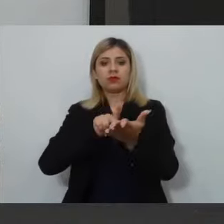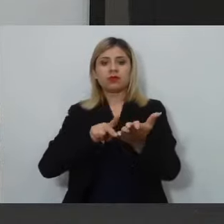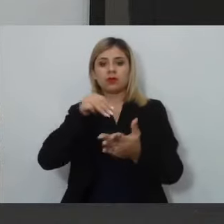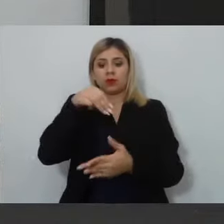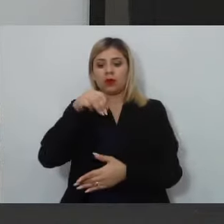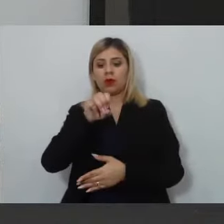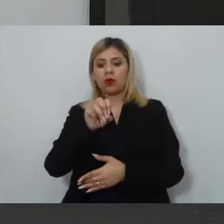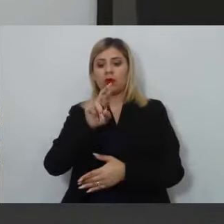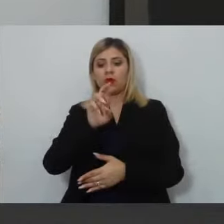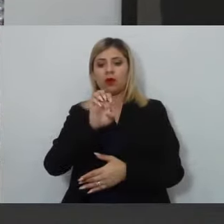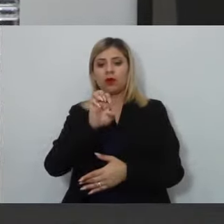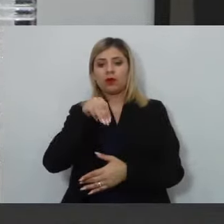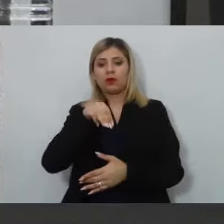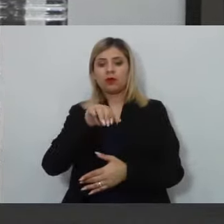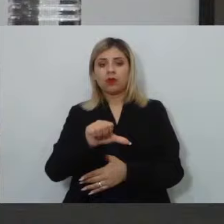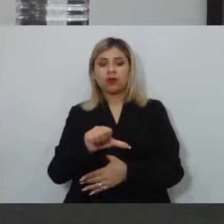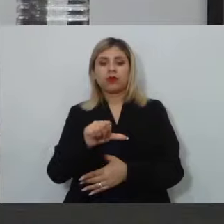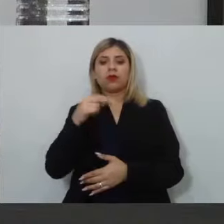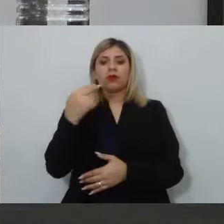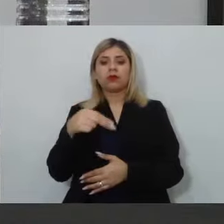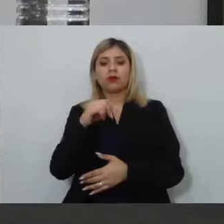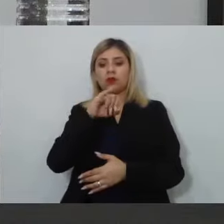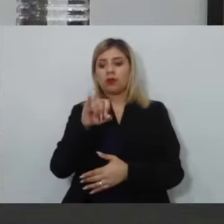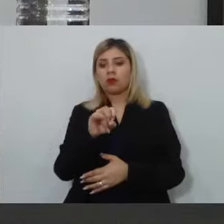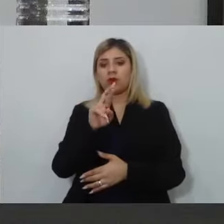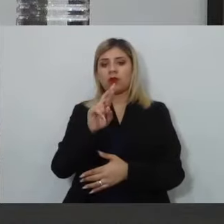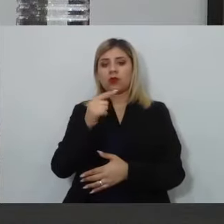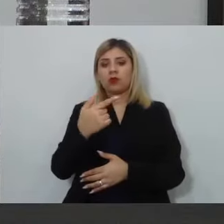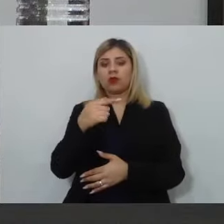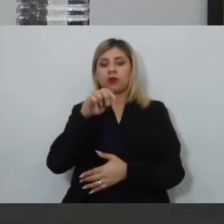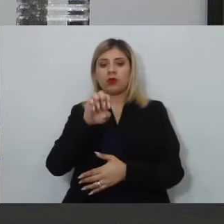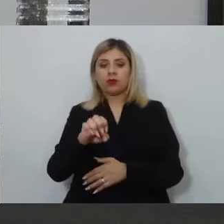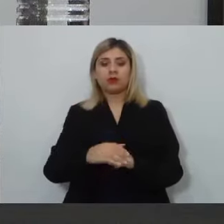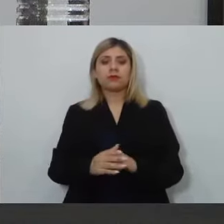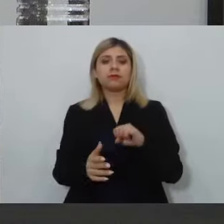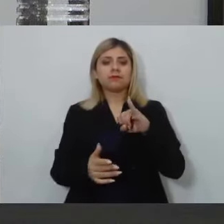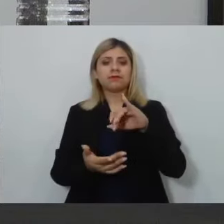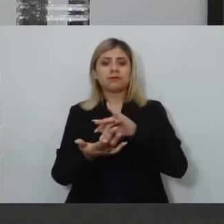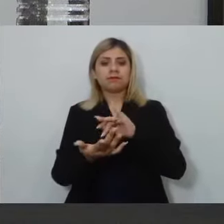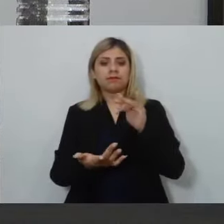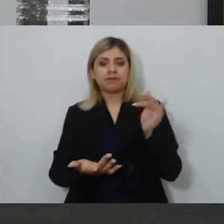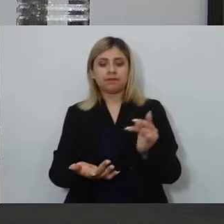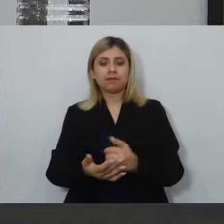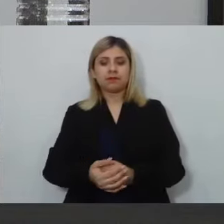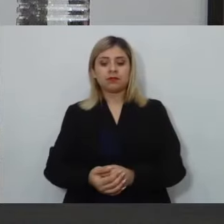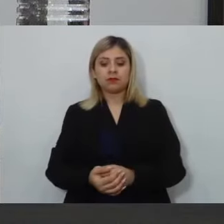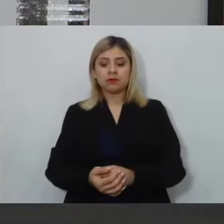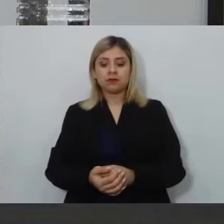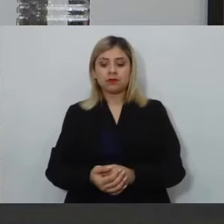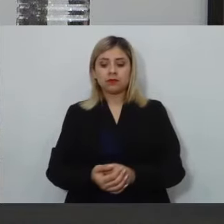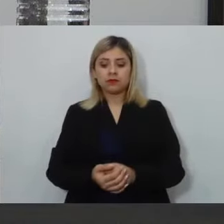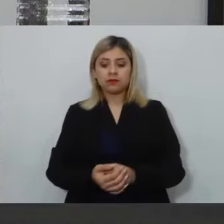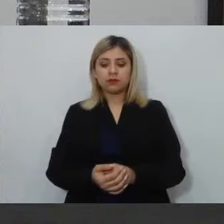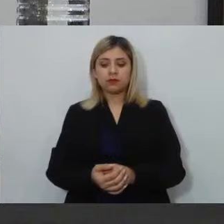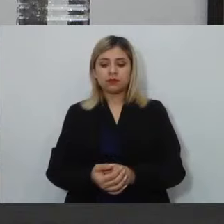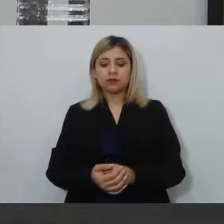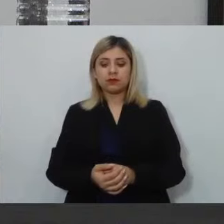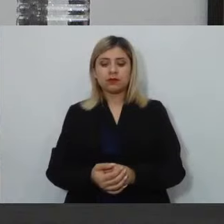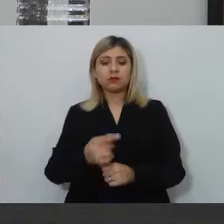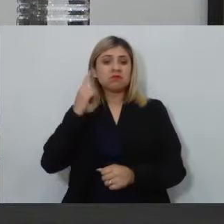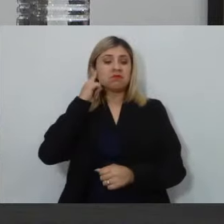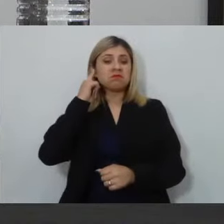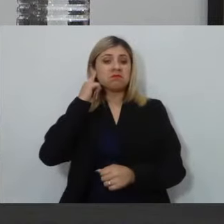que en una recta interpretación de lo que mandata la sentencia no veo yo